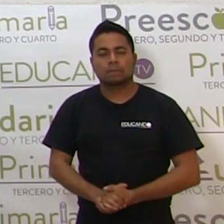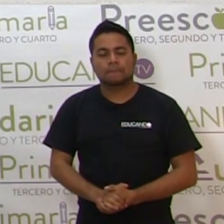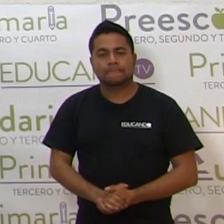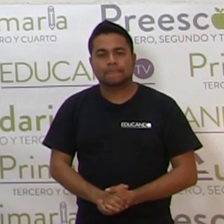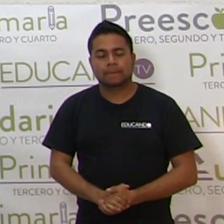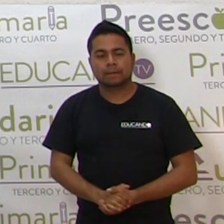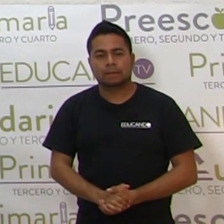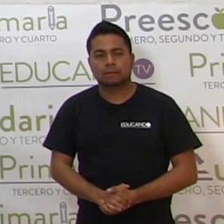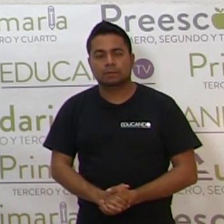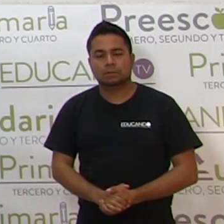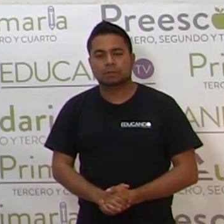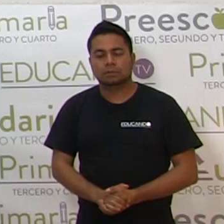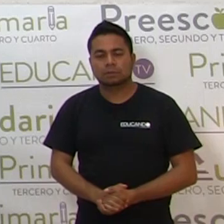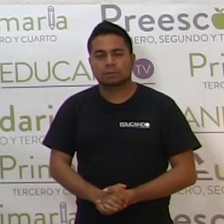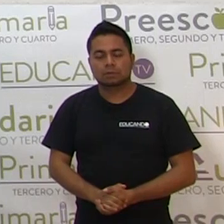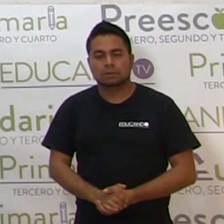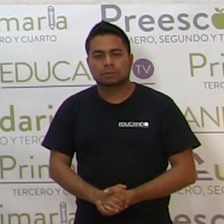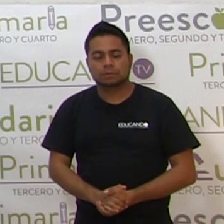todo